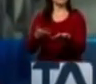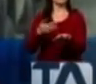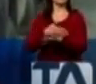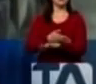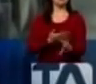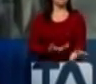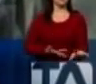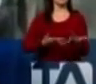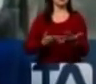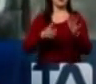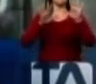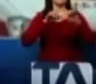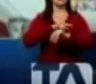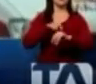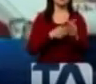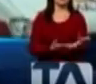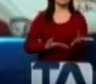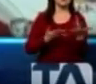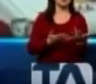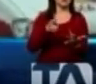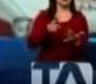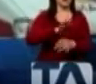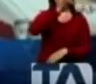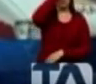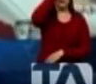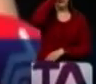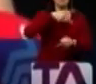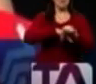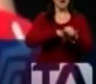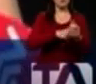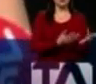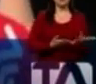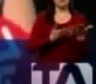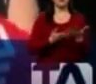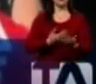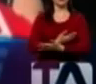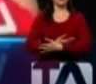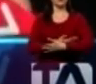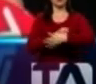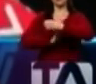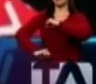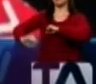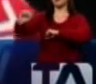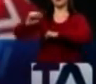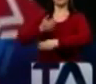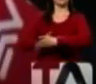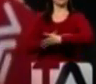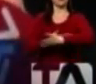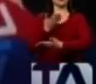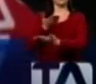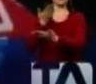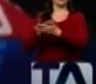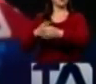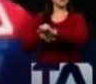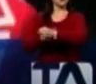su traslado por más de 10 horas desde la Casa de Salud Pública de Macas. Nos vamos con mi bebé a Macas. Llegamos allá en el hospital de